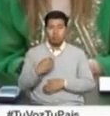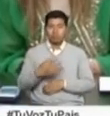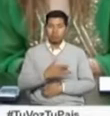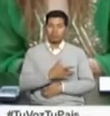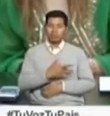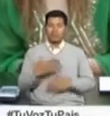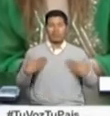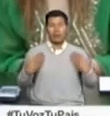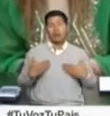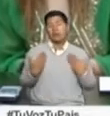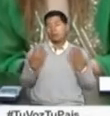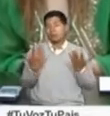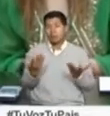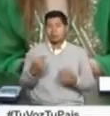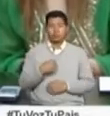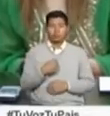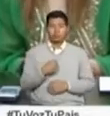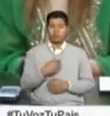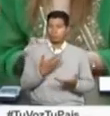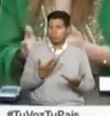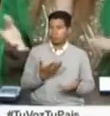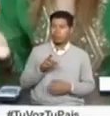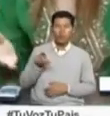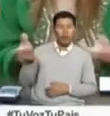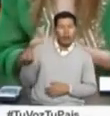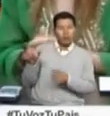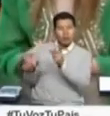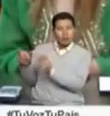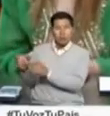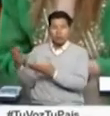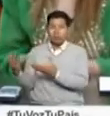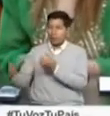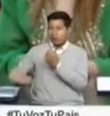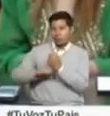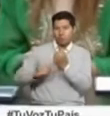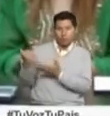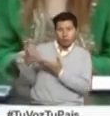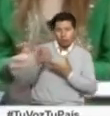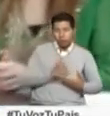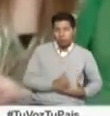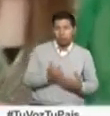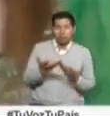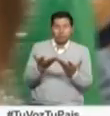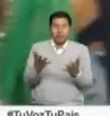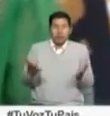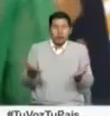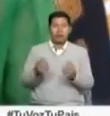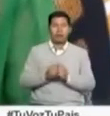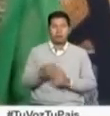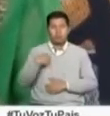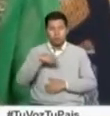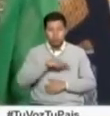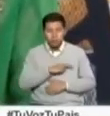que nadie apostó a que esto iba a concluir de la forma como estamos llegando ahora. Nadie apostó a que íbamos a lograr ponernos de